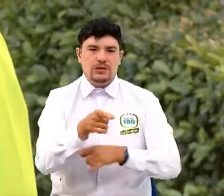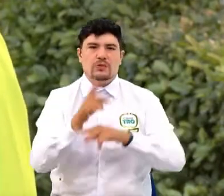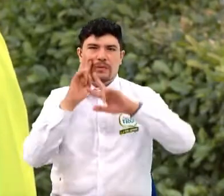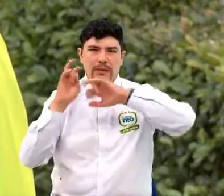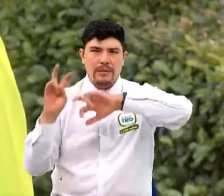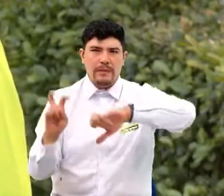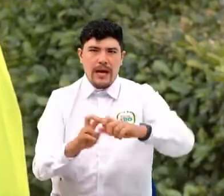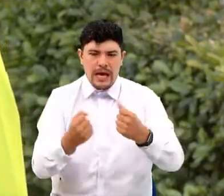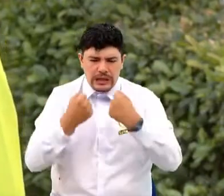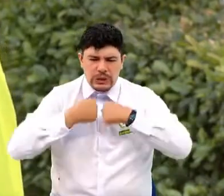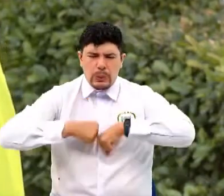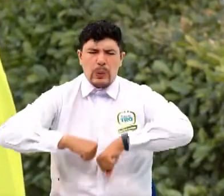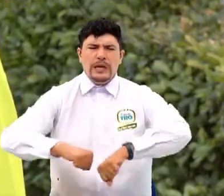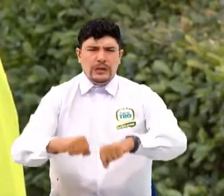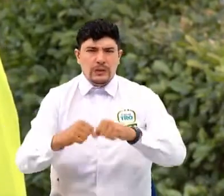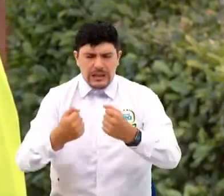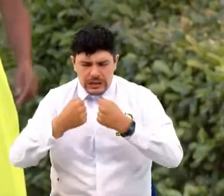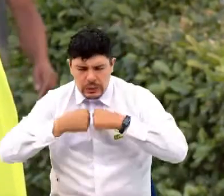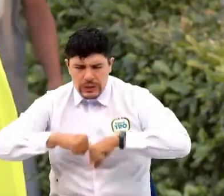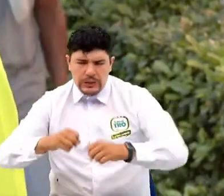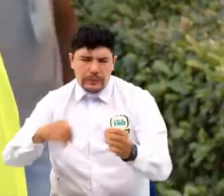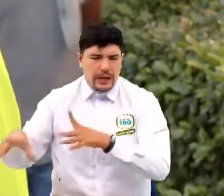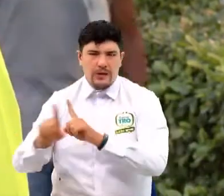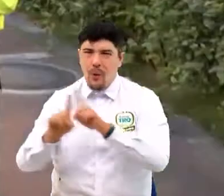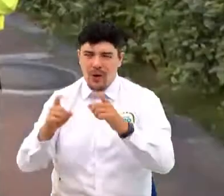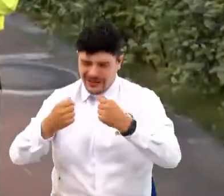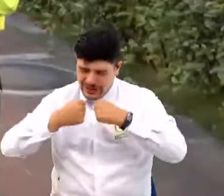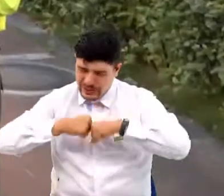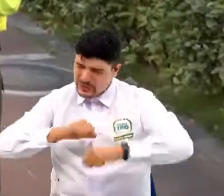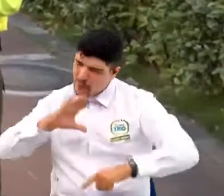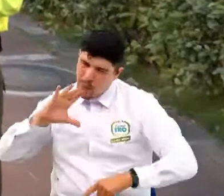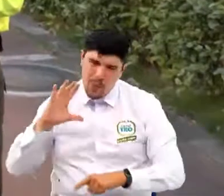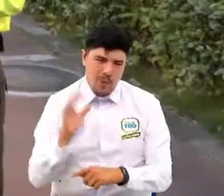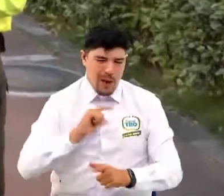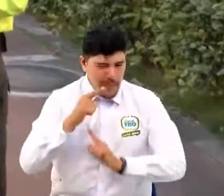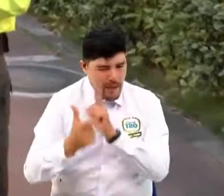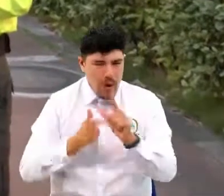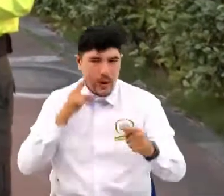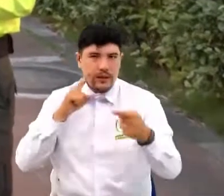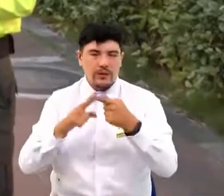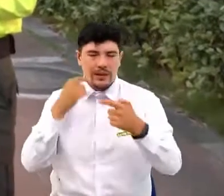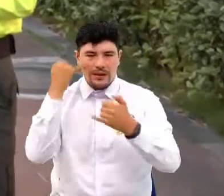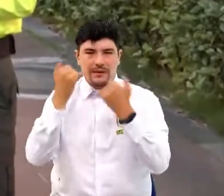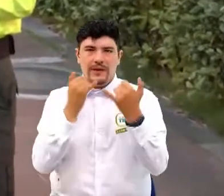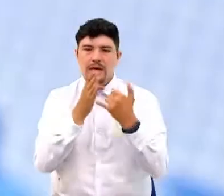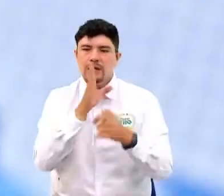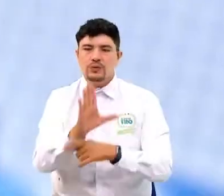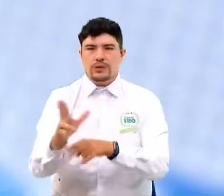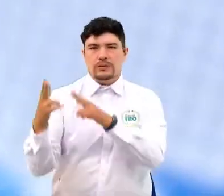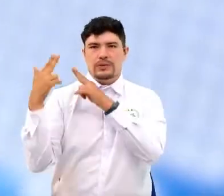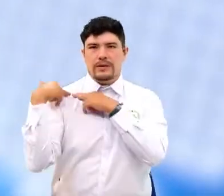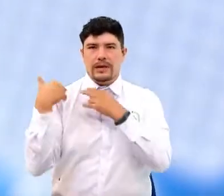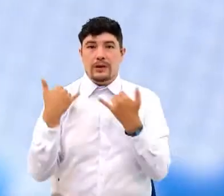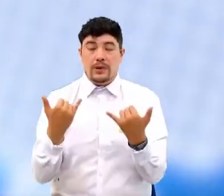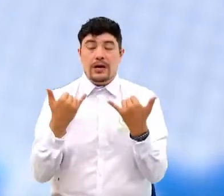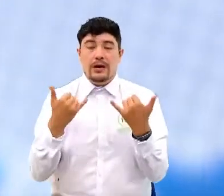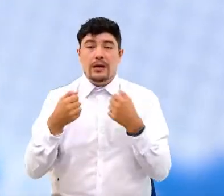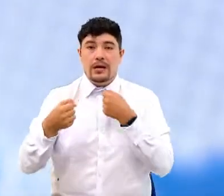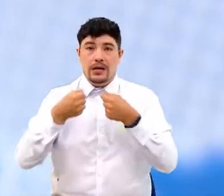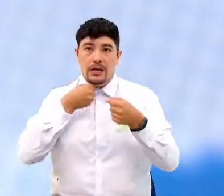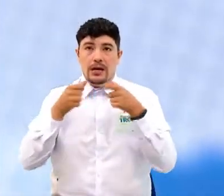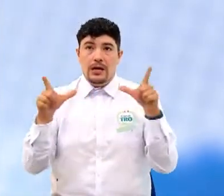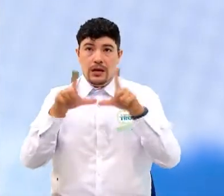ningún esfuerzo en indicarles y en sacar este caso. Las autoridades han solicitado a Oriente Noticias la difusión de este